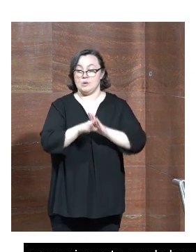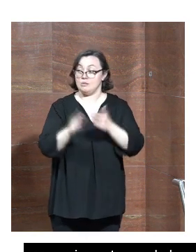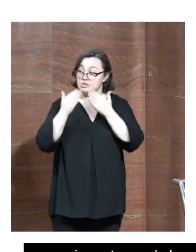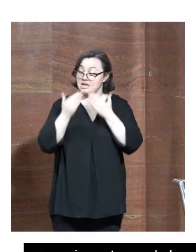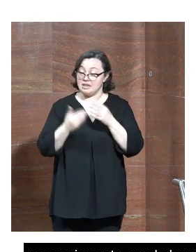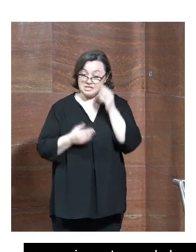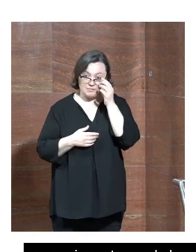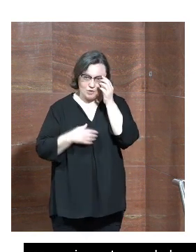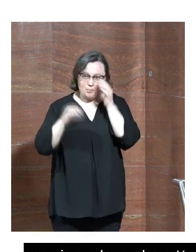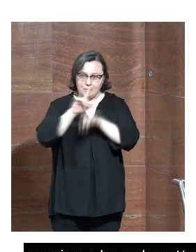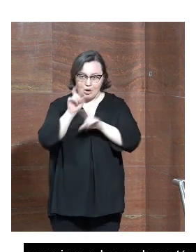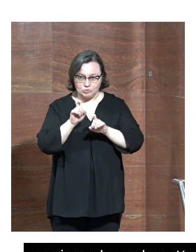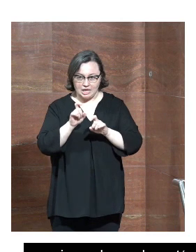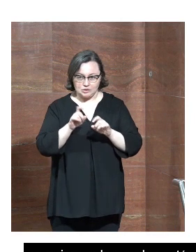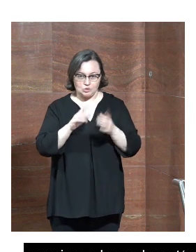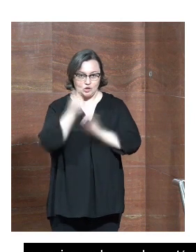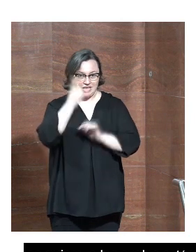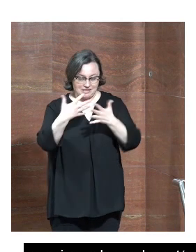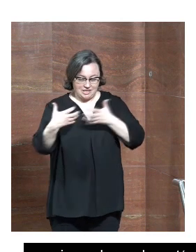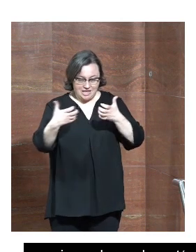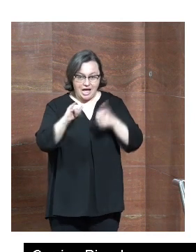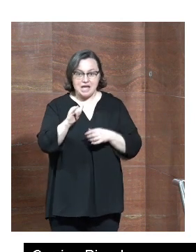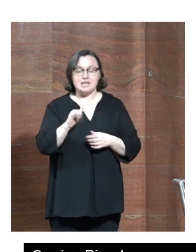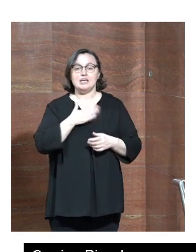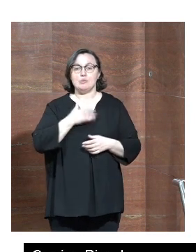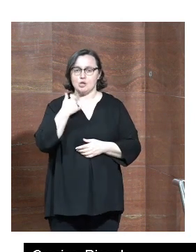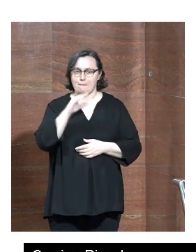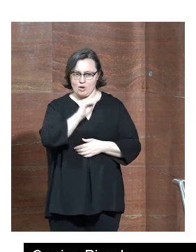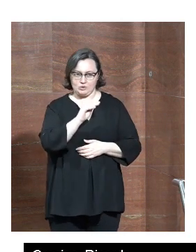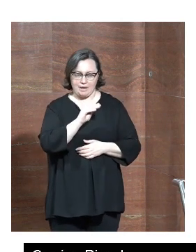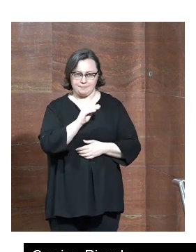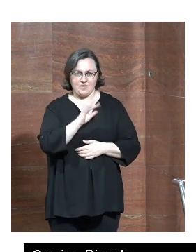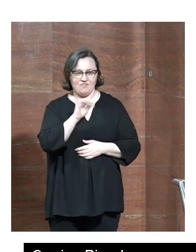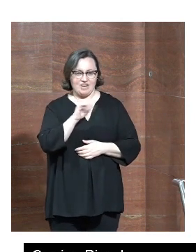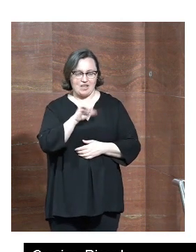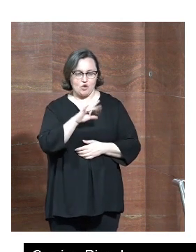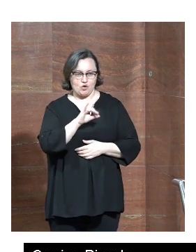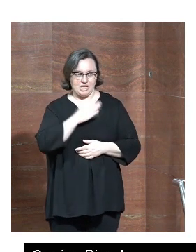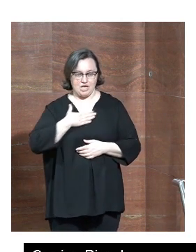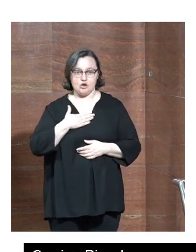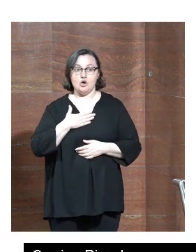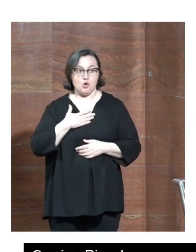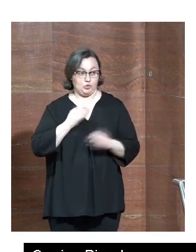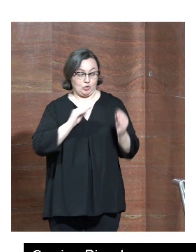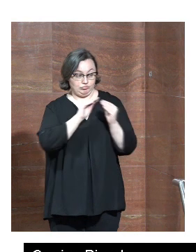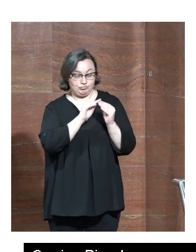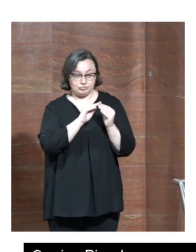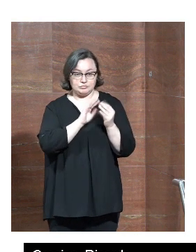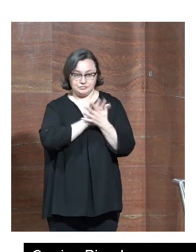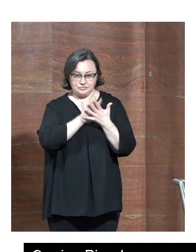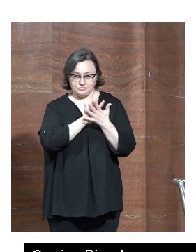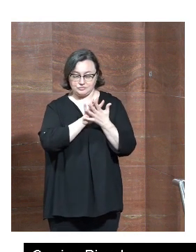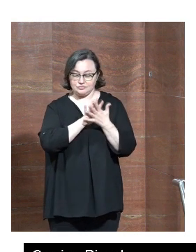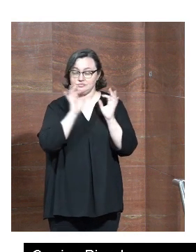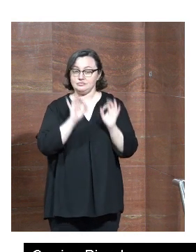Ricardo. Tengo varias preguntas en el chat, pero antes quiero preguntarle a Fernando algo que también he compartido como preocupación